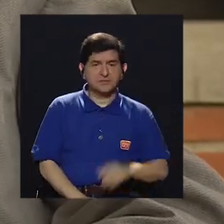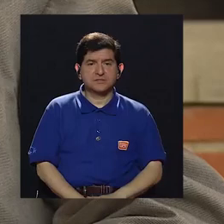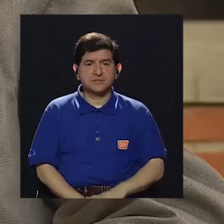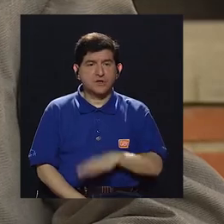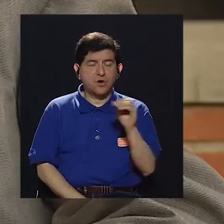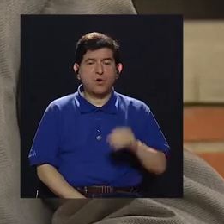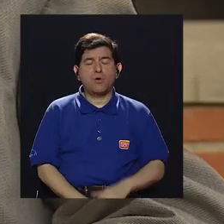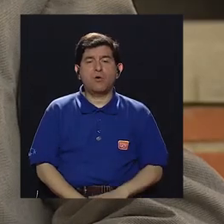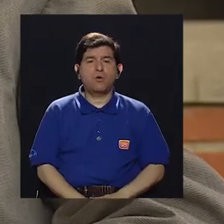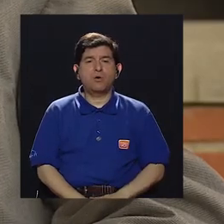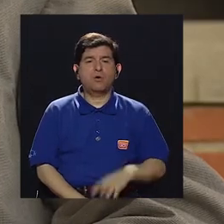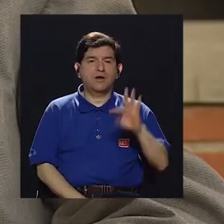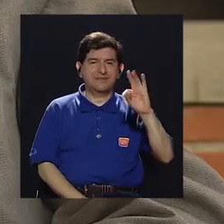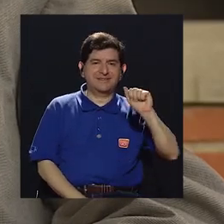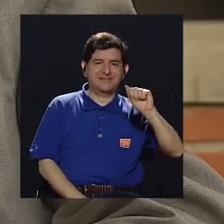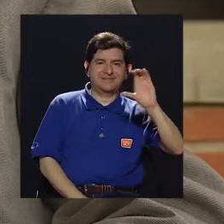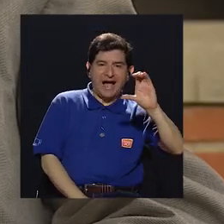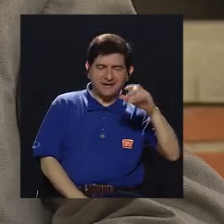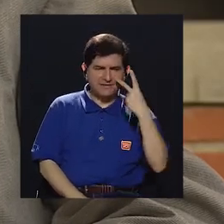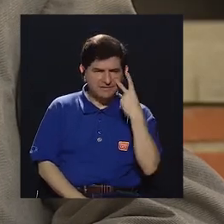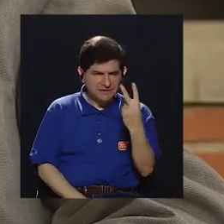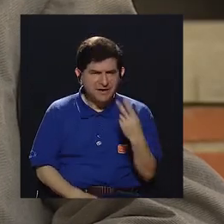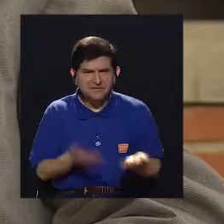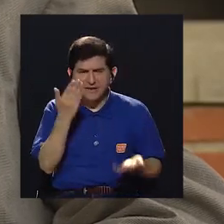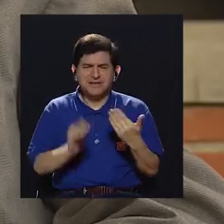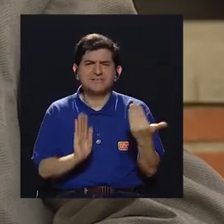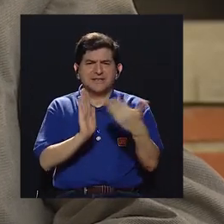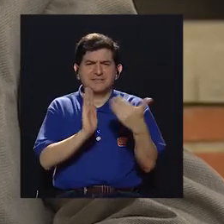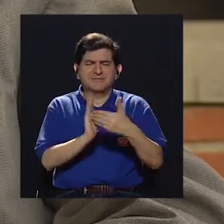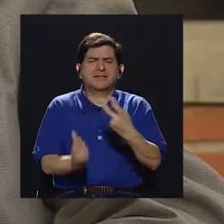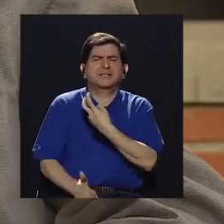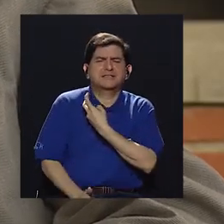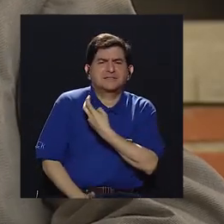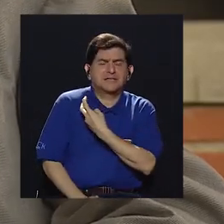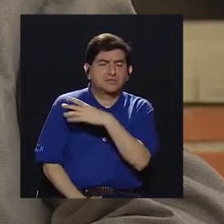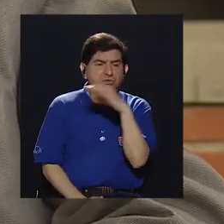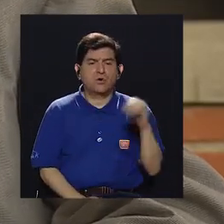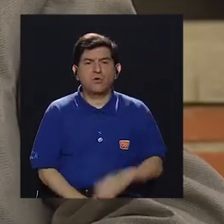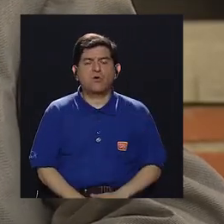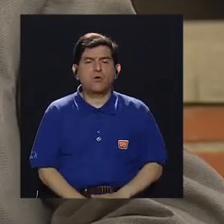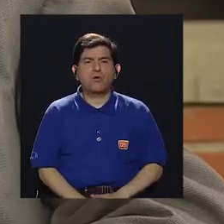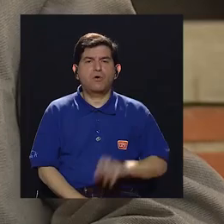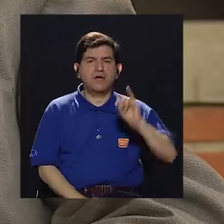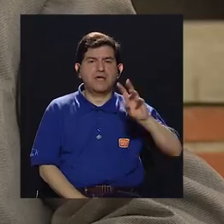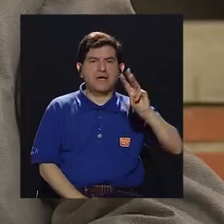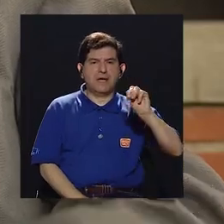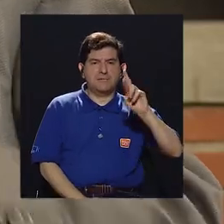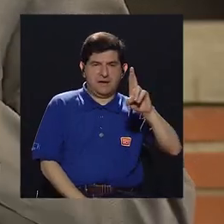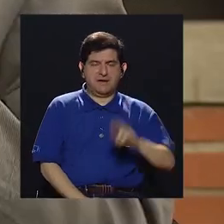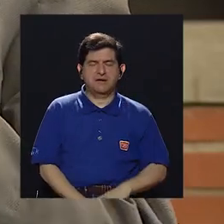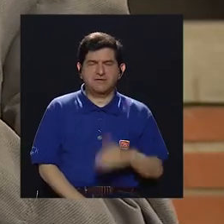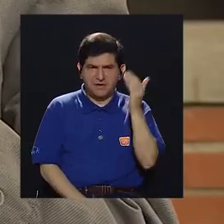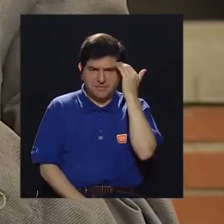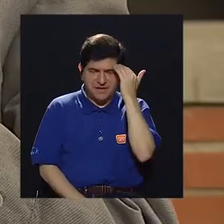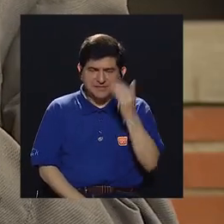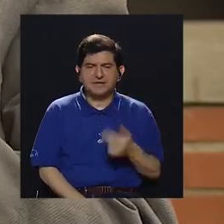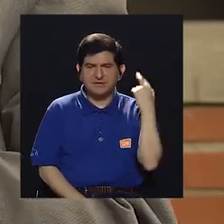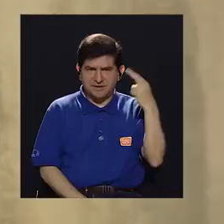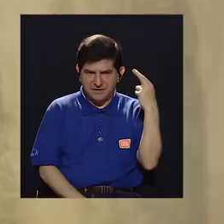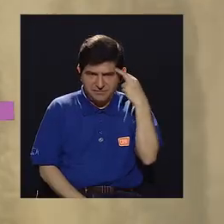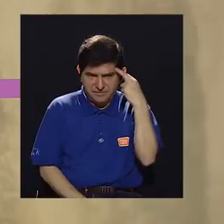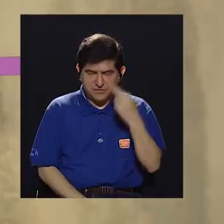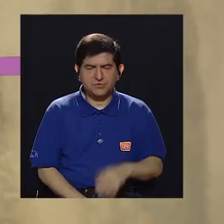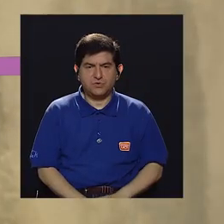radiografías, una tomografía que sea computarizada para ver si tiene alguna lesión de hueso o una resonancia magnética y establecer cuál es la